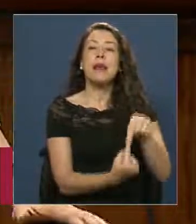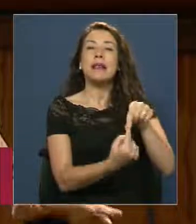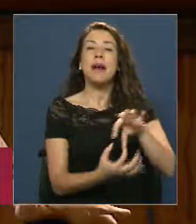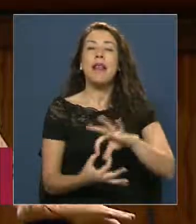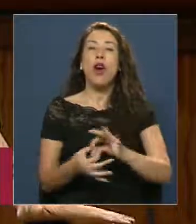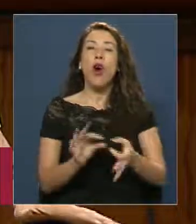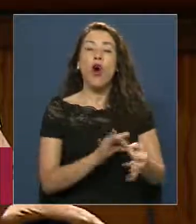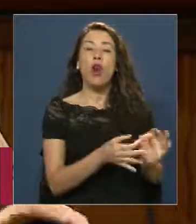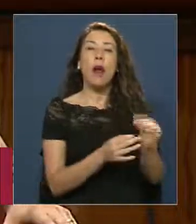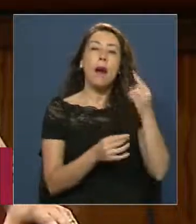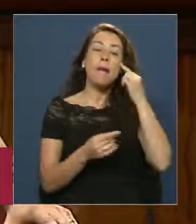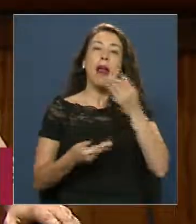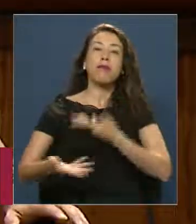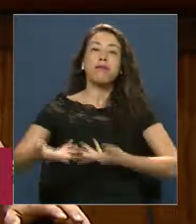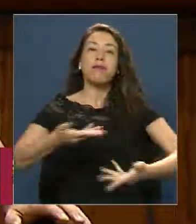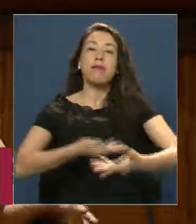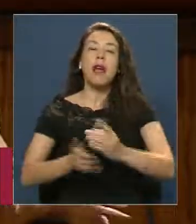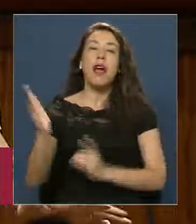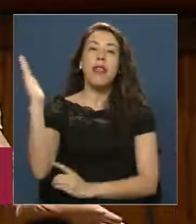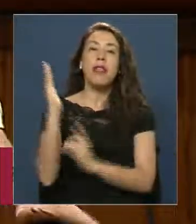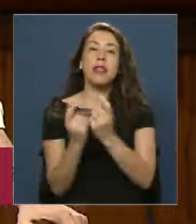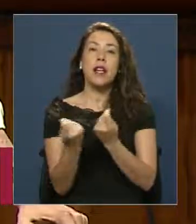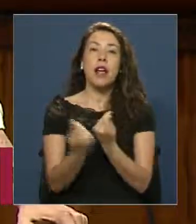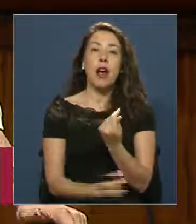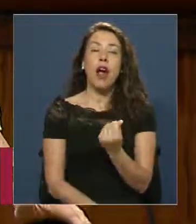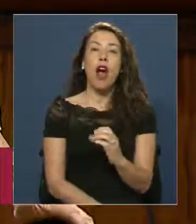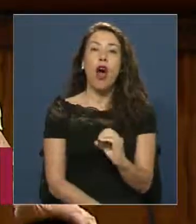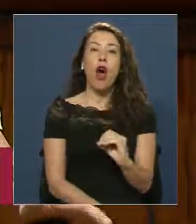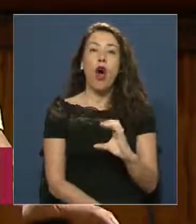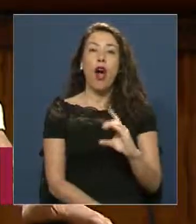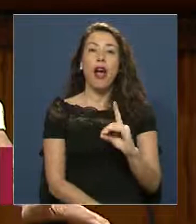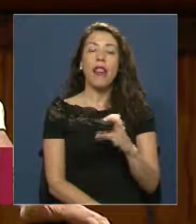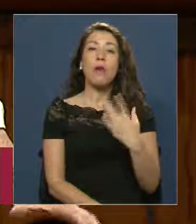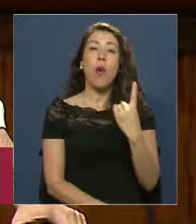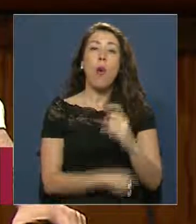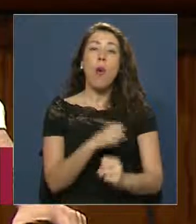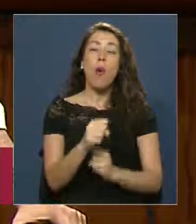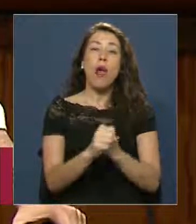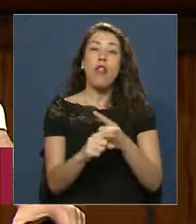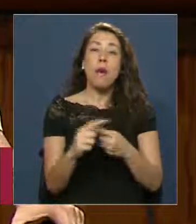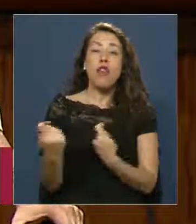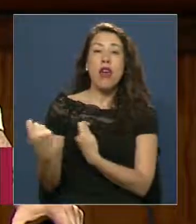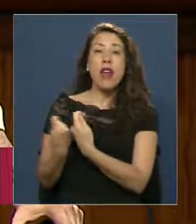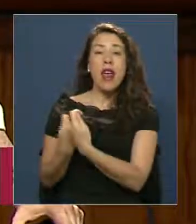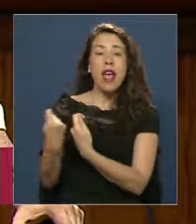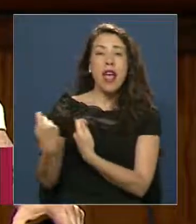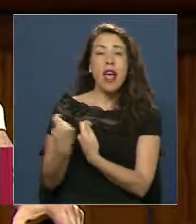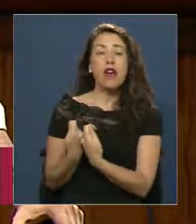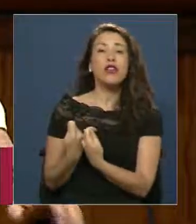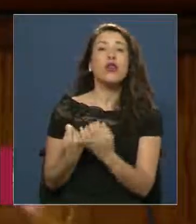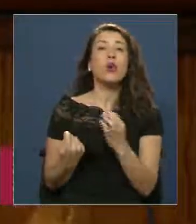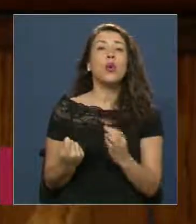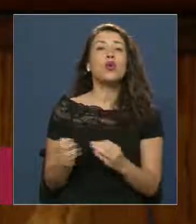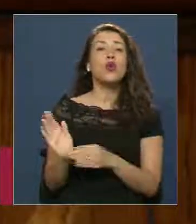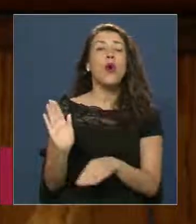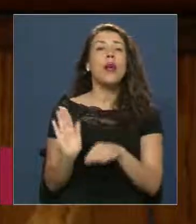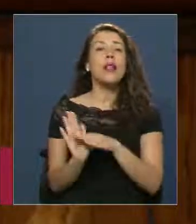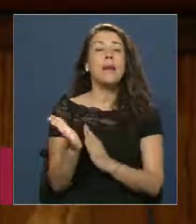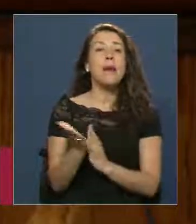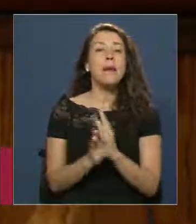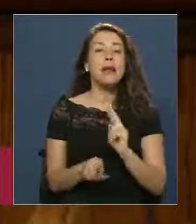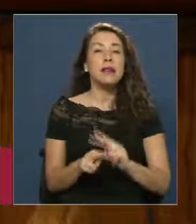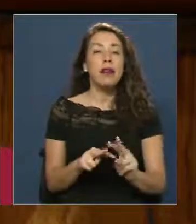Organización para la Cooperación y el Desarrollo Económico, OCDE, luego de un año y medio de negociaciones, todo en el marco de la etapa de